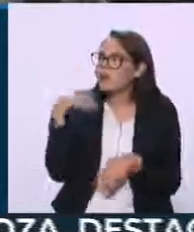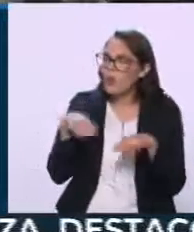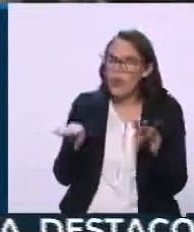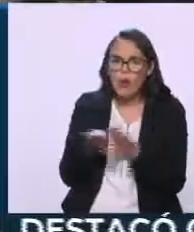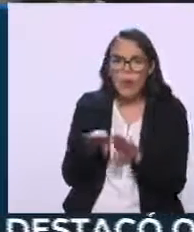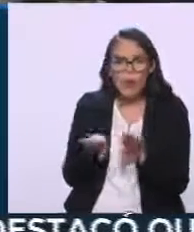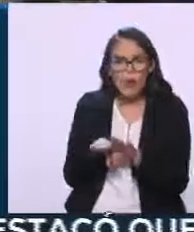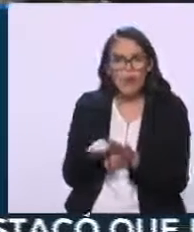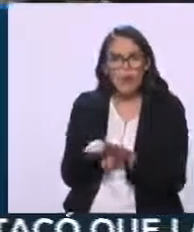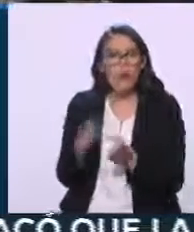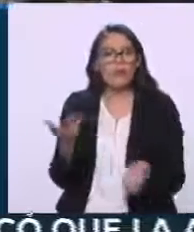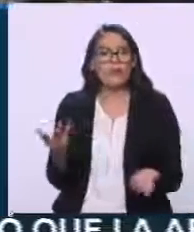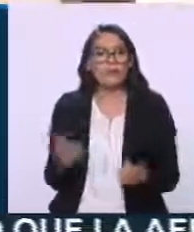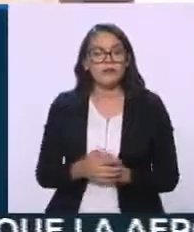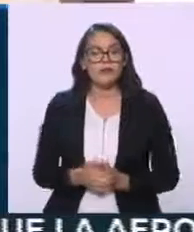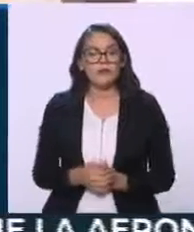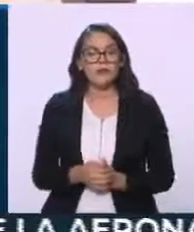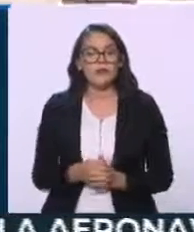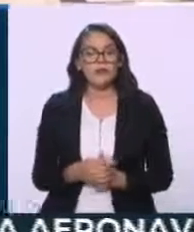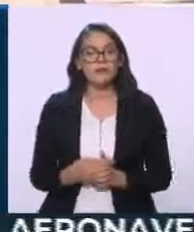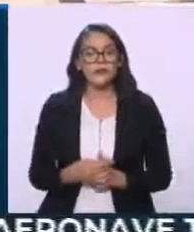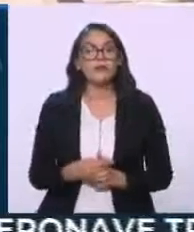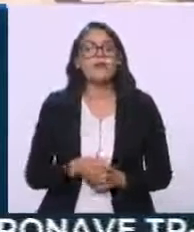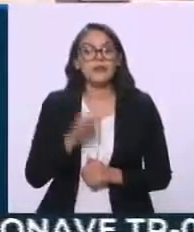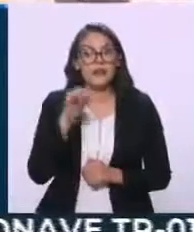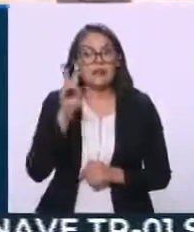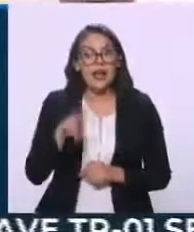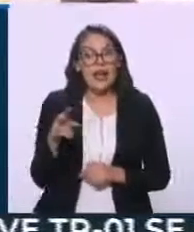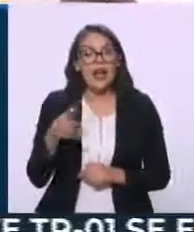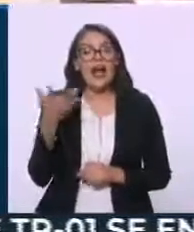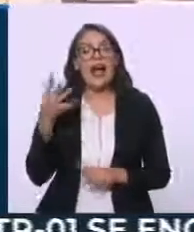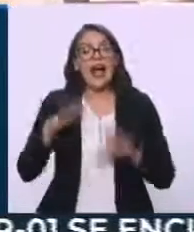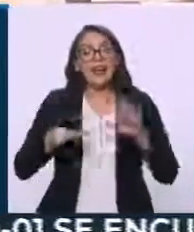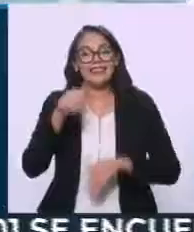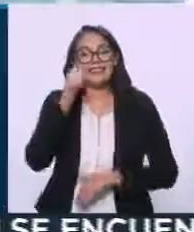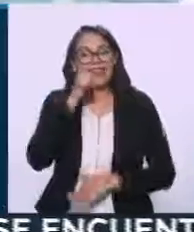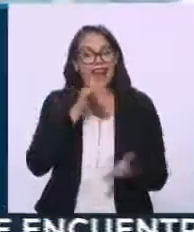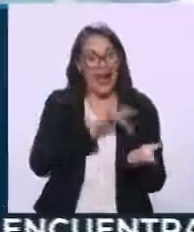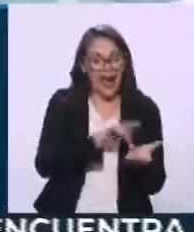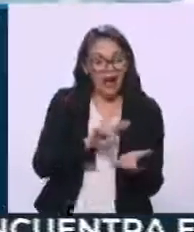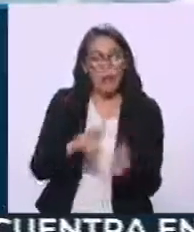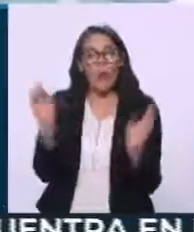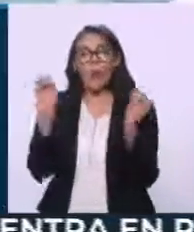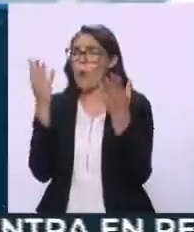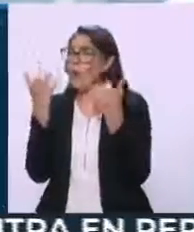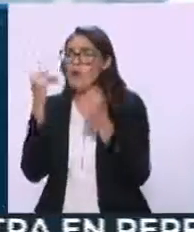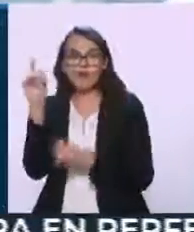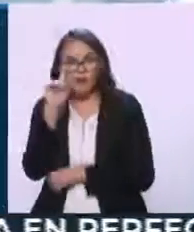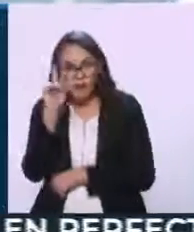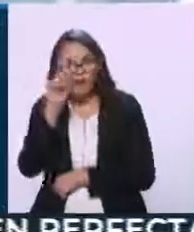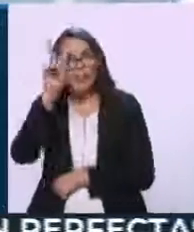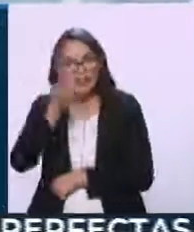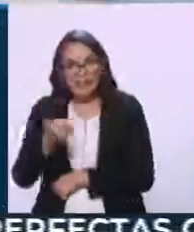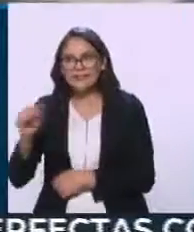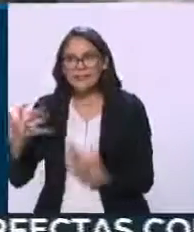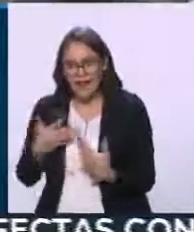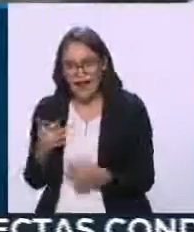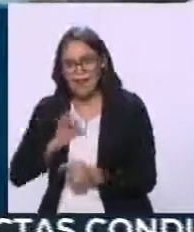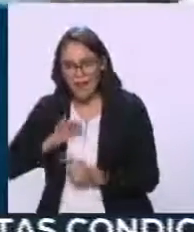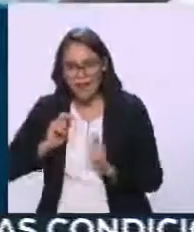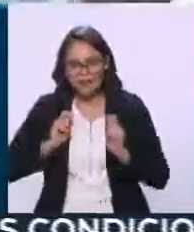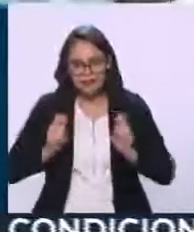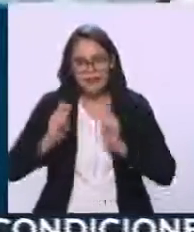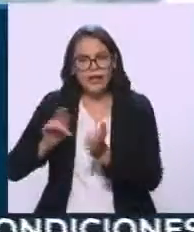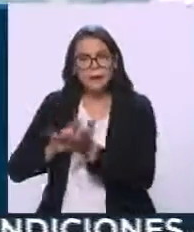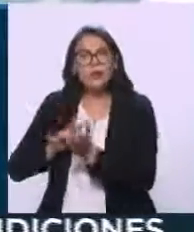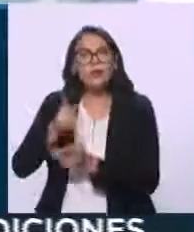estuvieran disponibles. ¿No? Sí, de que no estuviera, o sea, no es tanto el tema de que esos apoyos no estén disponibles, sino simplemente que pues que no se han enterado que existen,